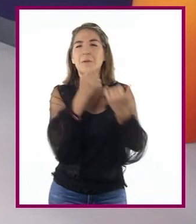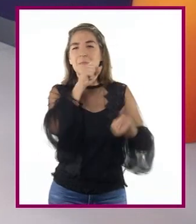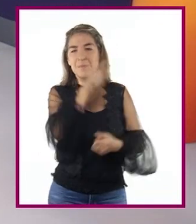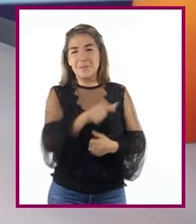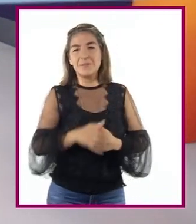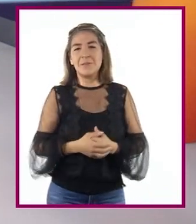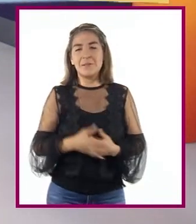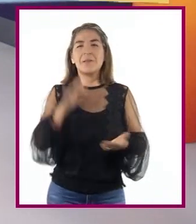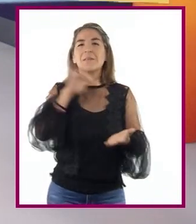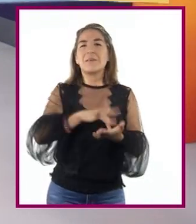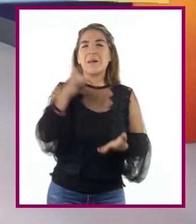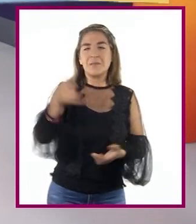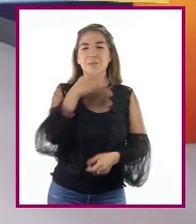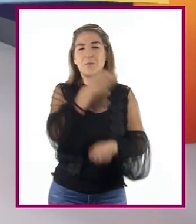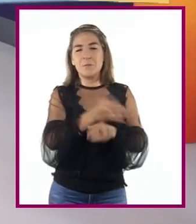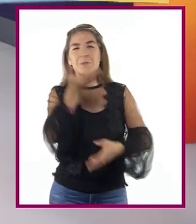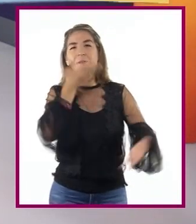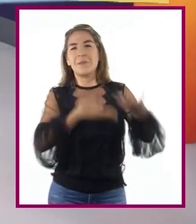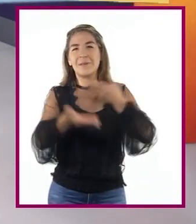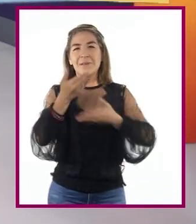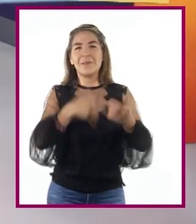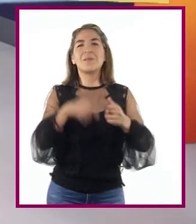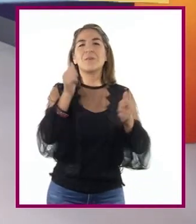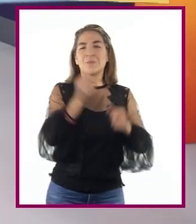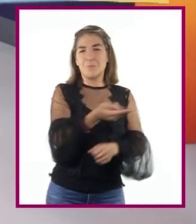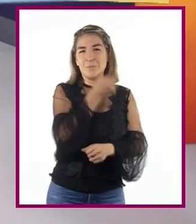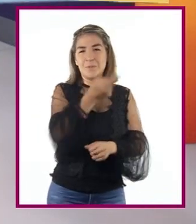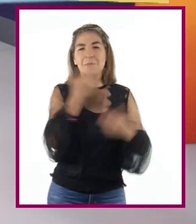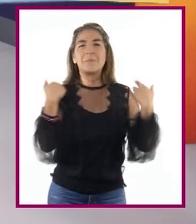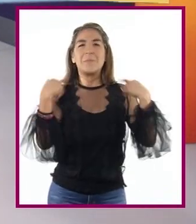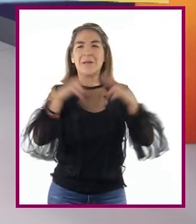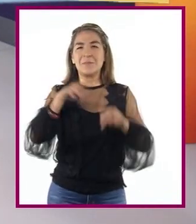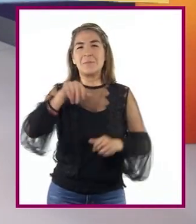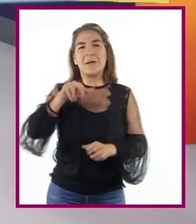Igualmente, agradezco la colaboración de usted, maestro Mario.